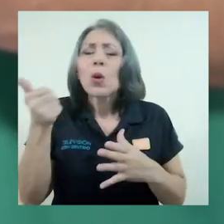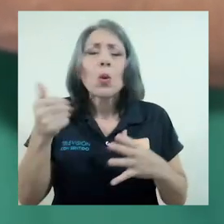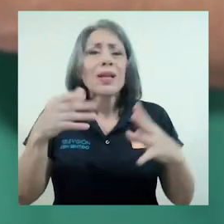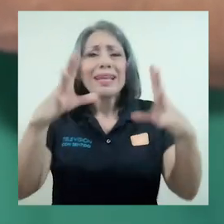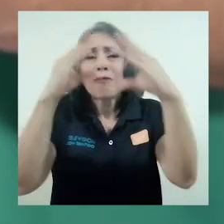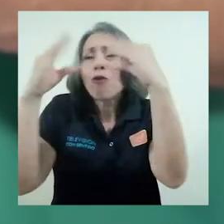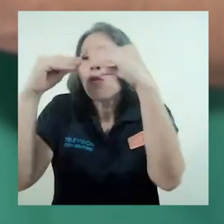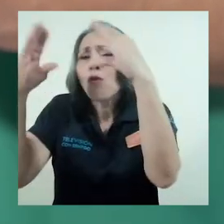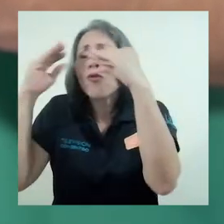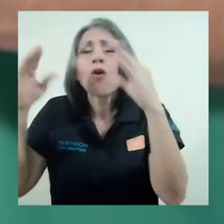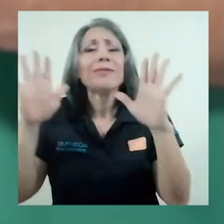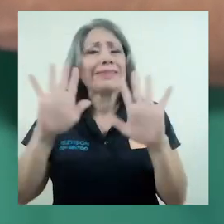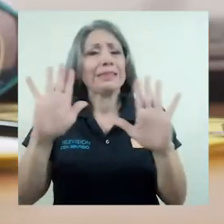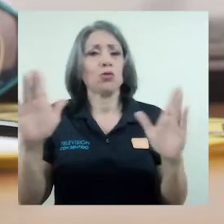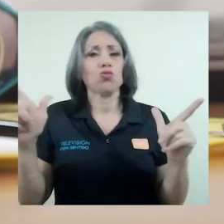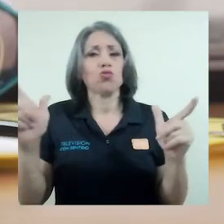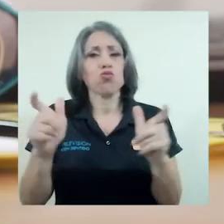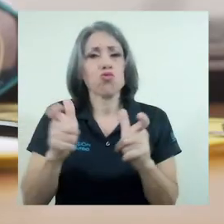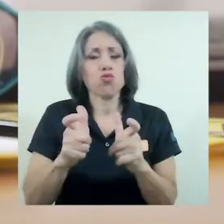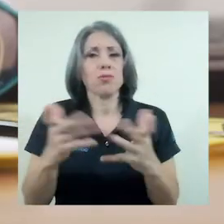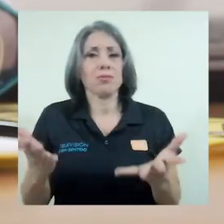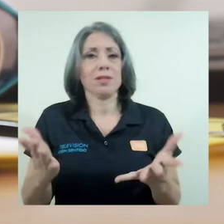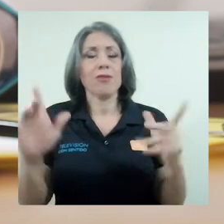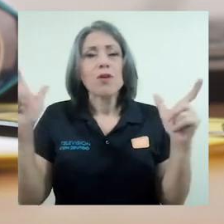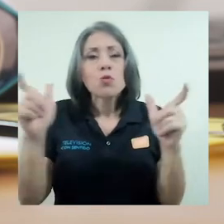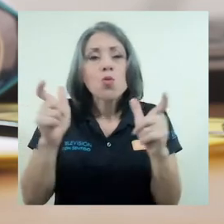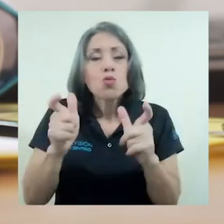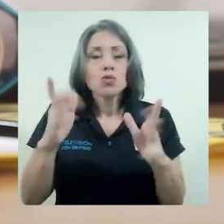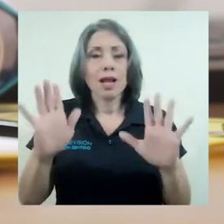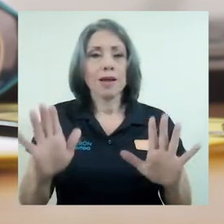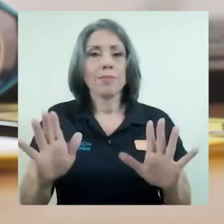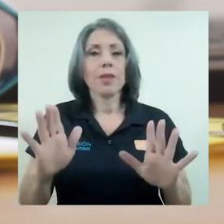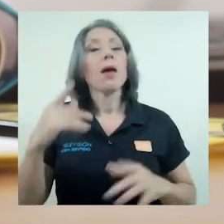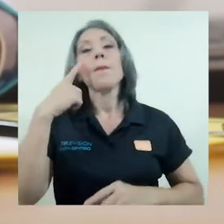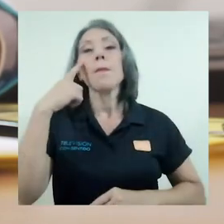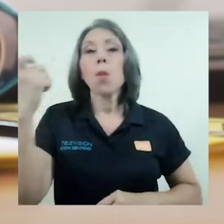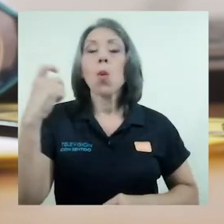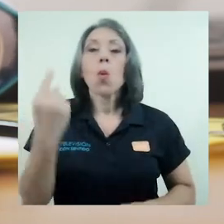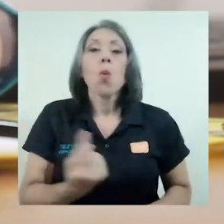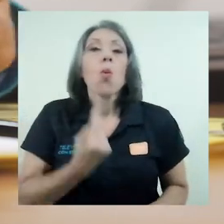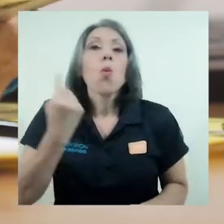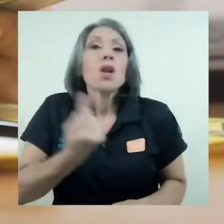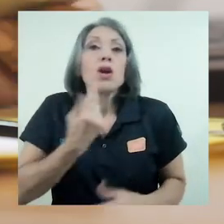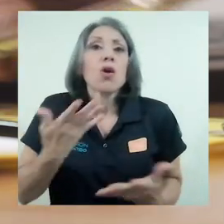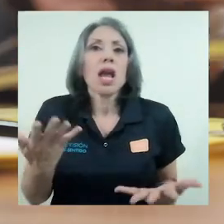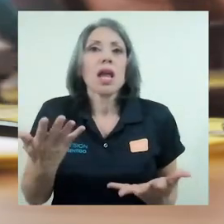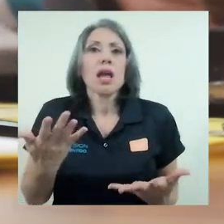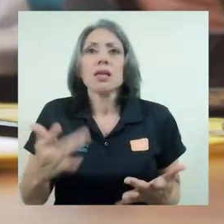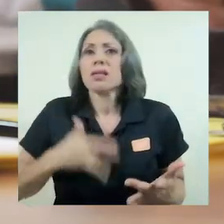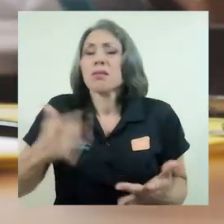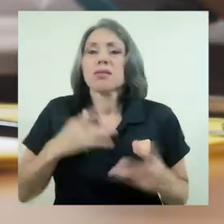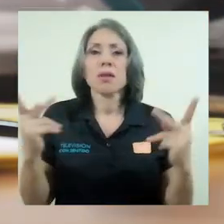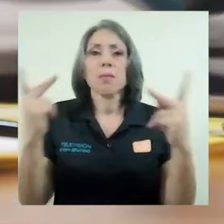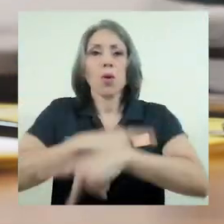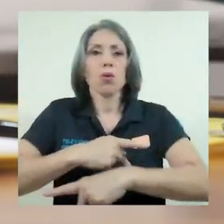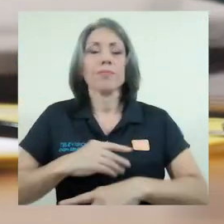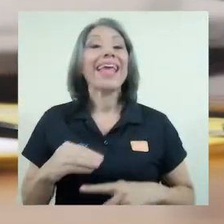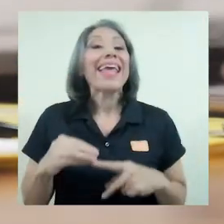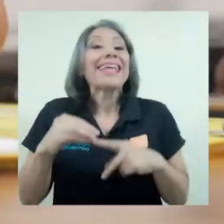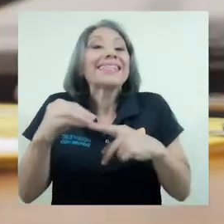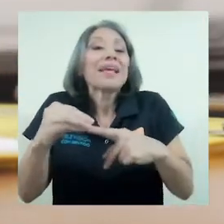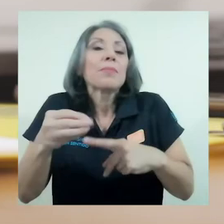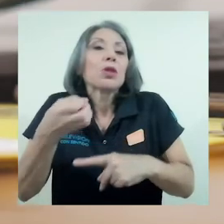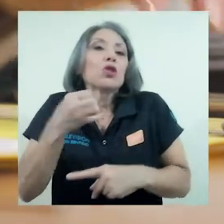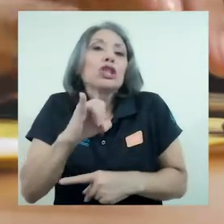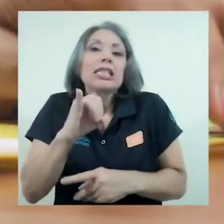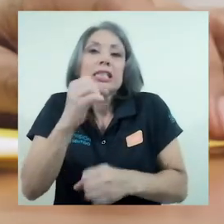consume porque porque lo único que va a hacer es sentirse peor al menos si no trabajen en investigación de